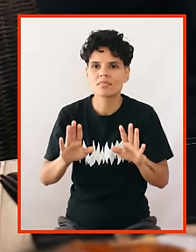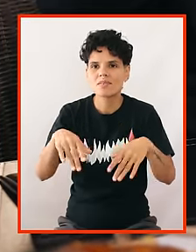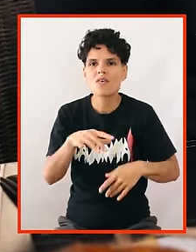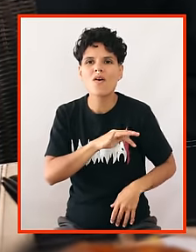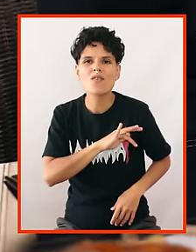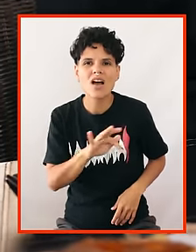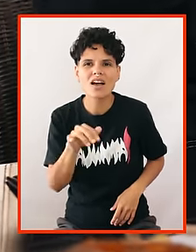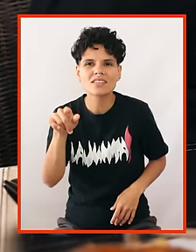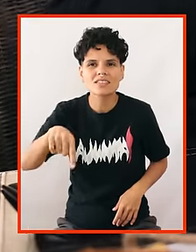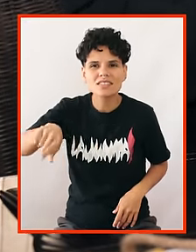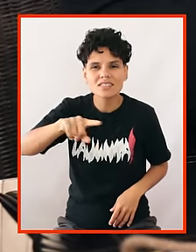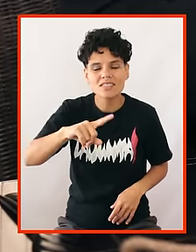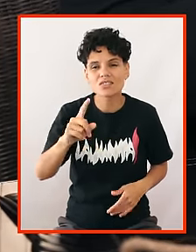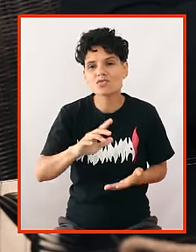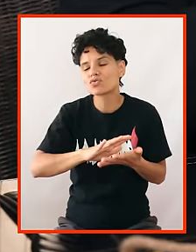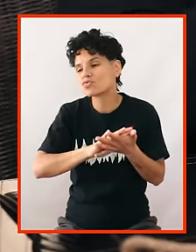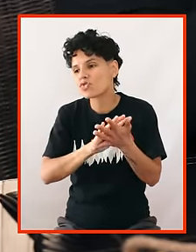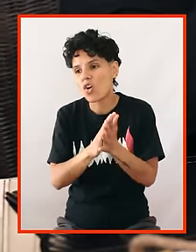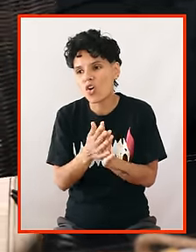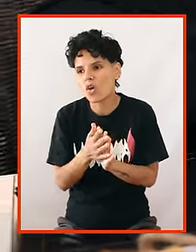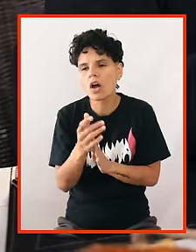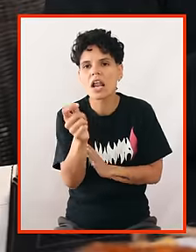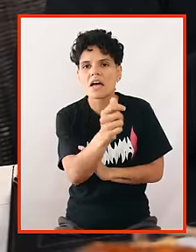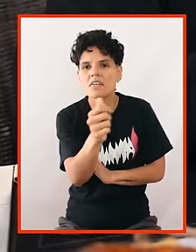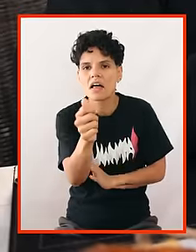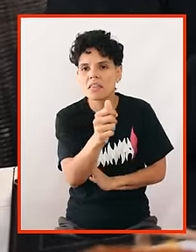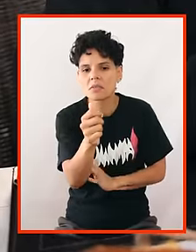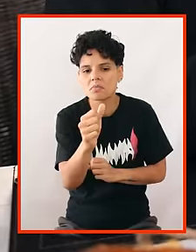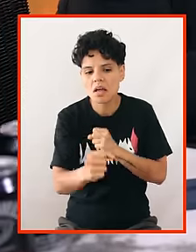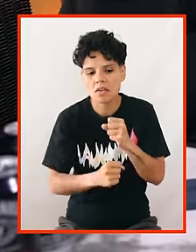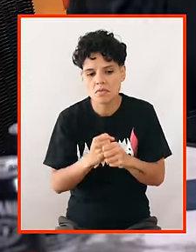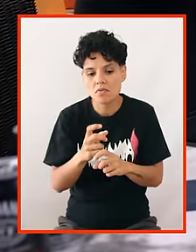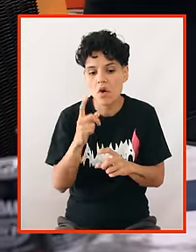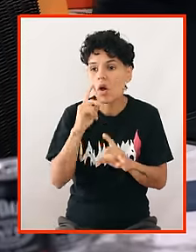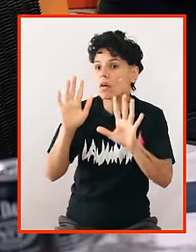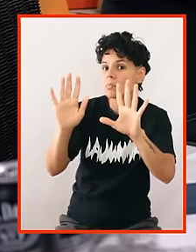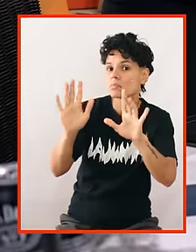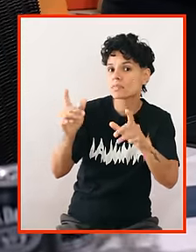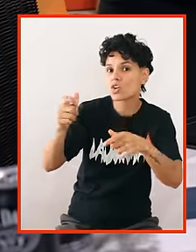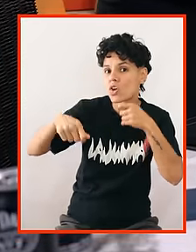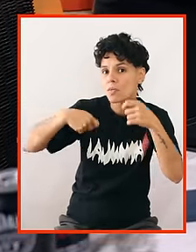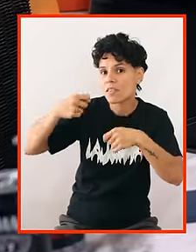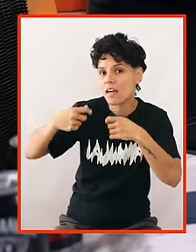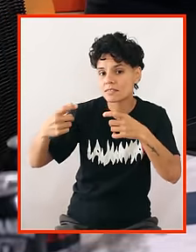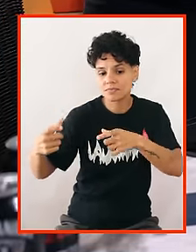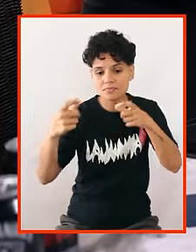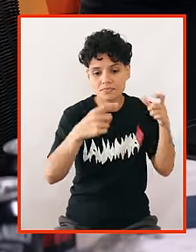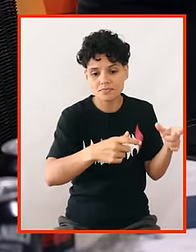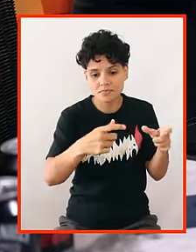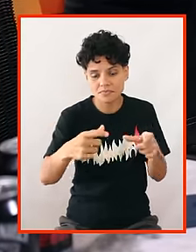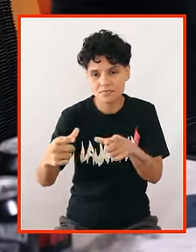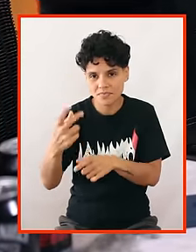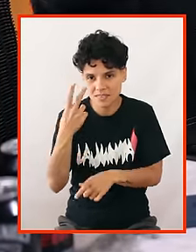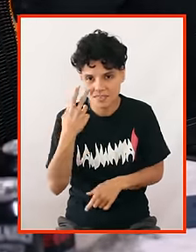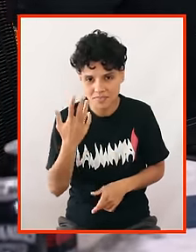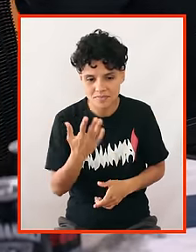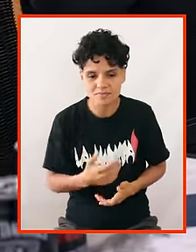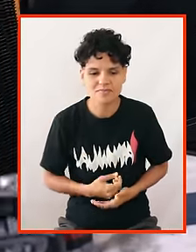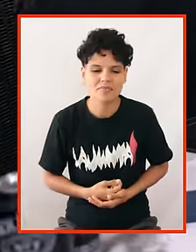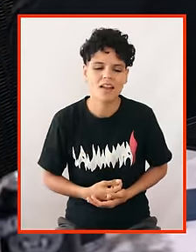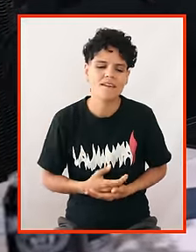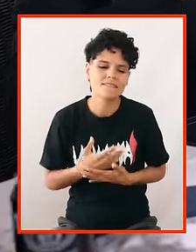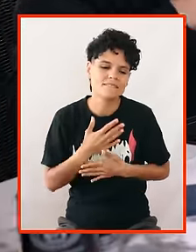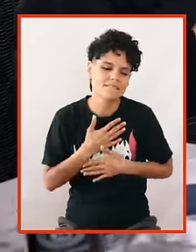los franceses grabando y no hay un solo abrazo de Año Nuevo, no. Todos grabando. Llegó la comida, ¿eh? Llegó la comida.